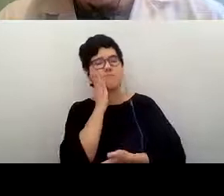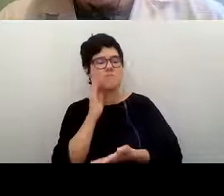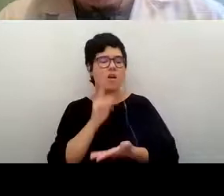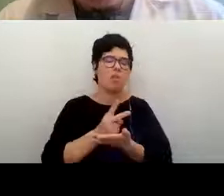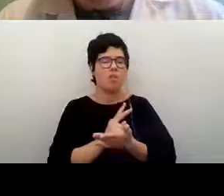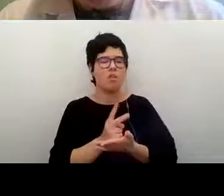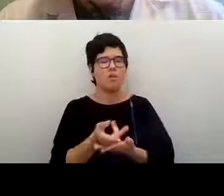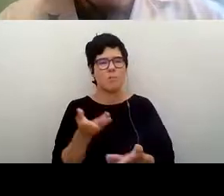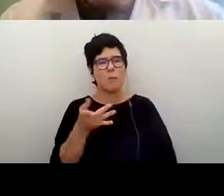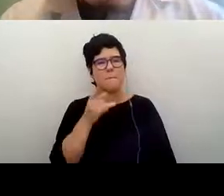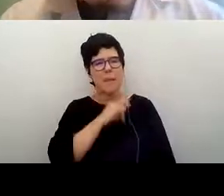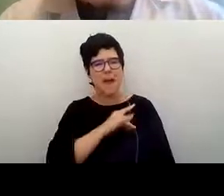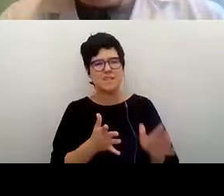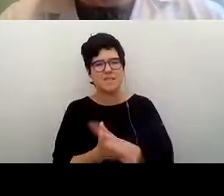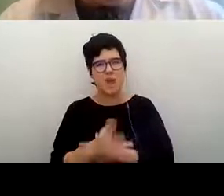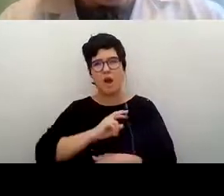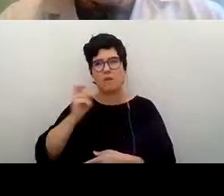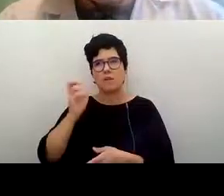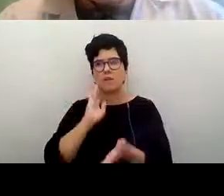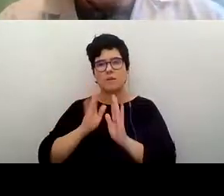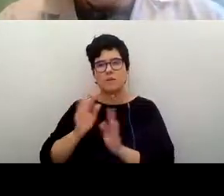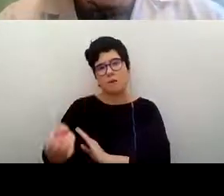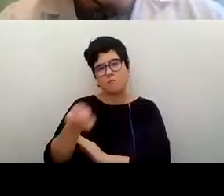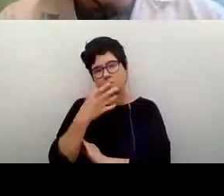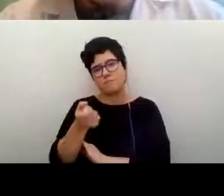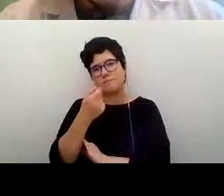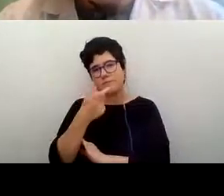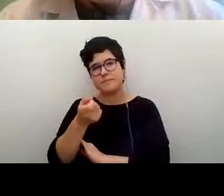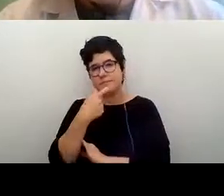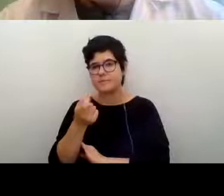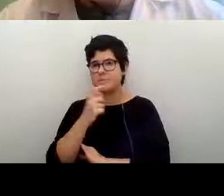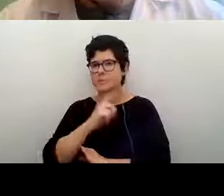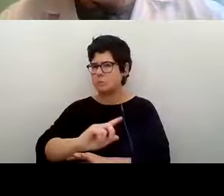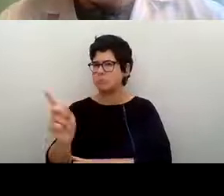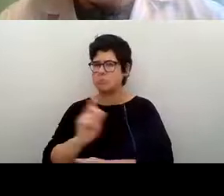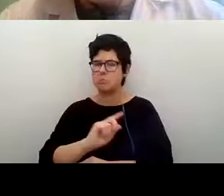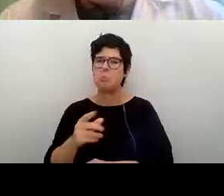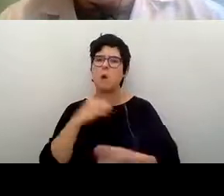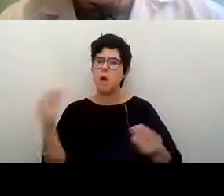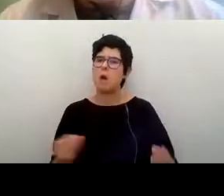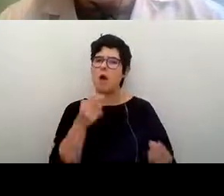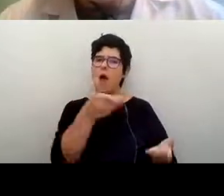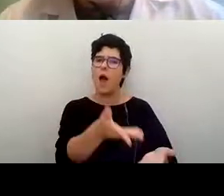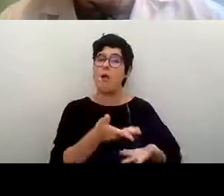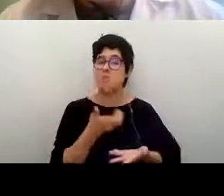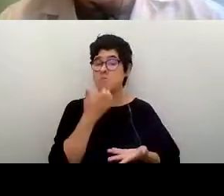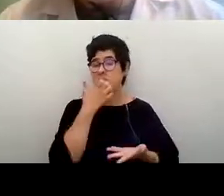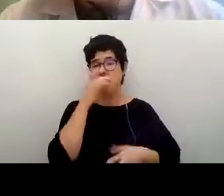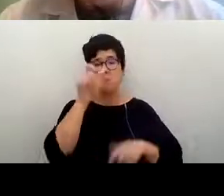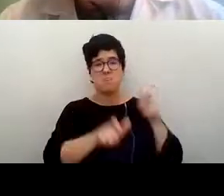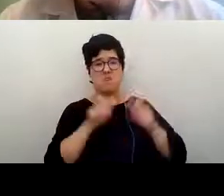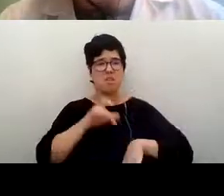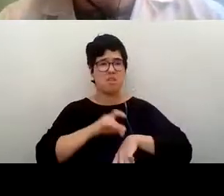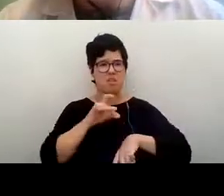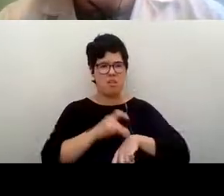para poder conciliar el sueño. De estos tenemos, como bien sabéis, tenemos muchísimos pacientes, sobre todo de edad media